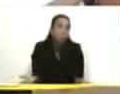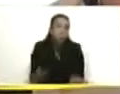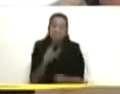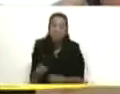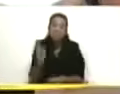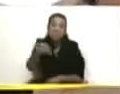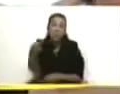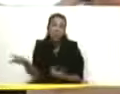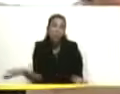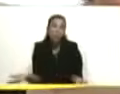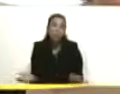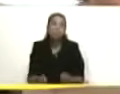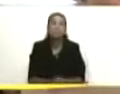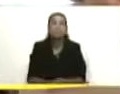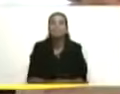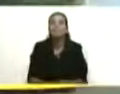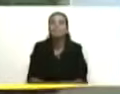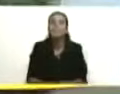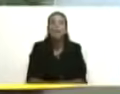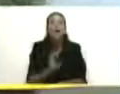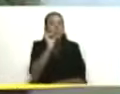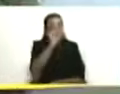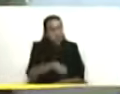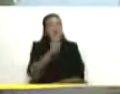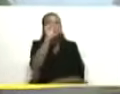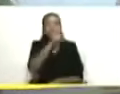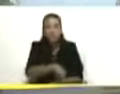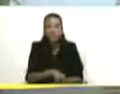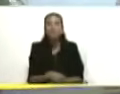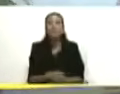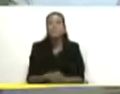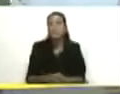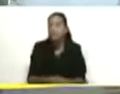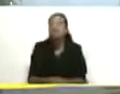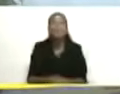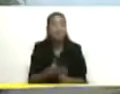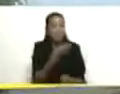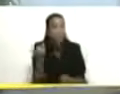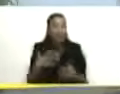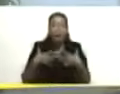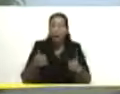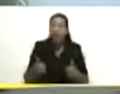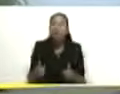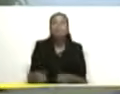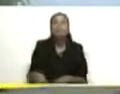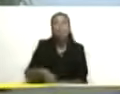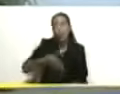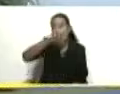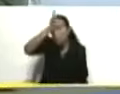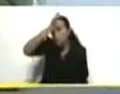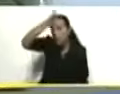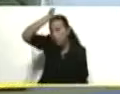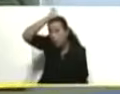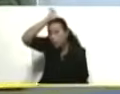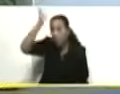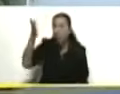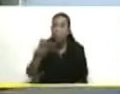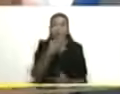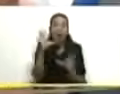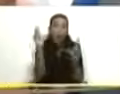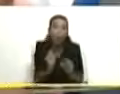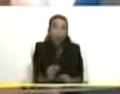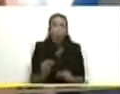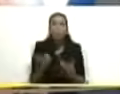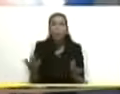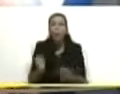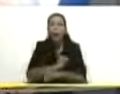tú? Sí, presidente, así es. Tiene razón, es más sano y es más... Y es más económico. ¿Cómo está la Avícola del